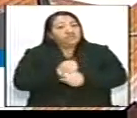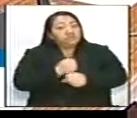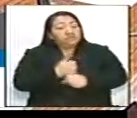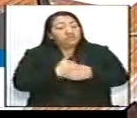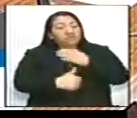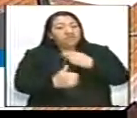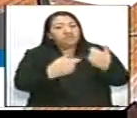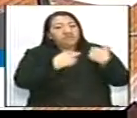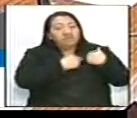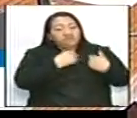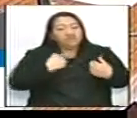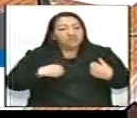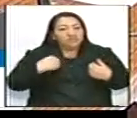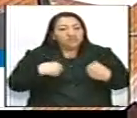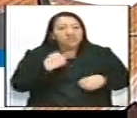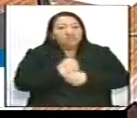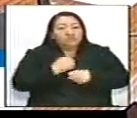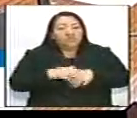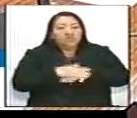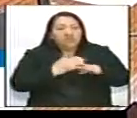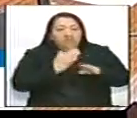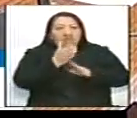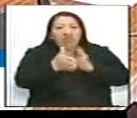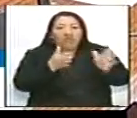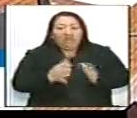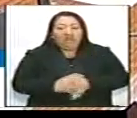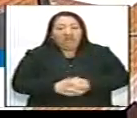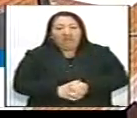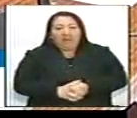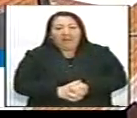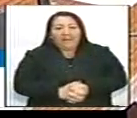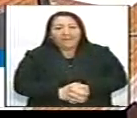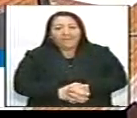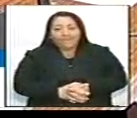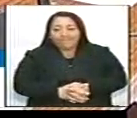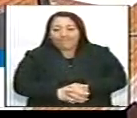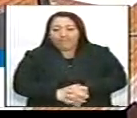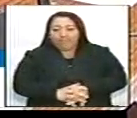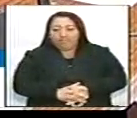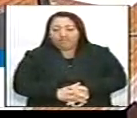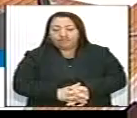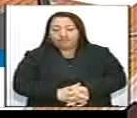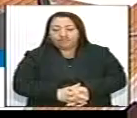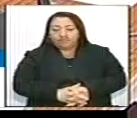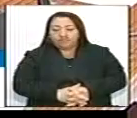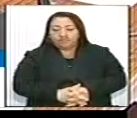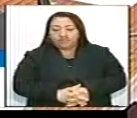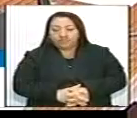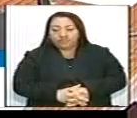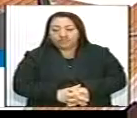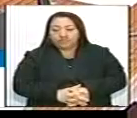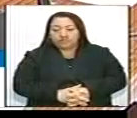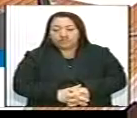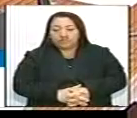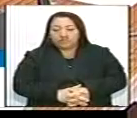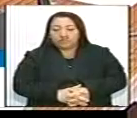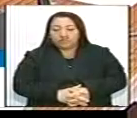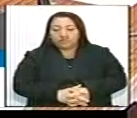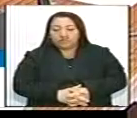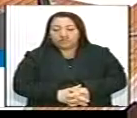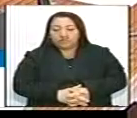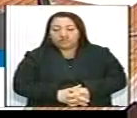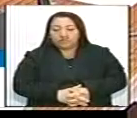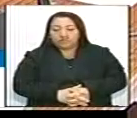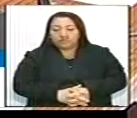a sus competencias para poder trabajar y reducir este problema. Y en ese entendido, entonces,